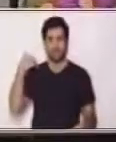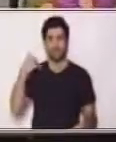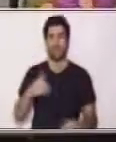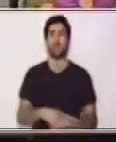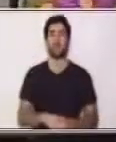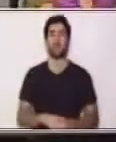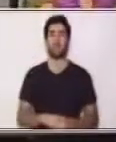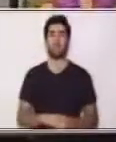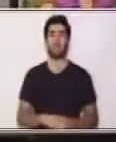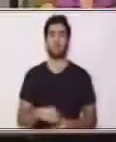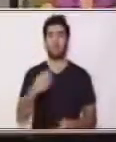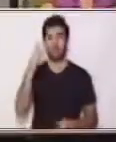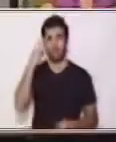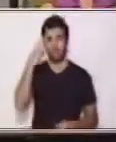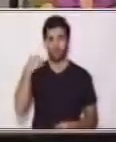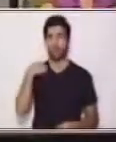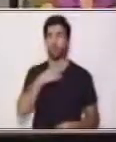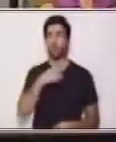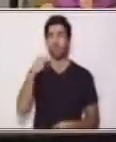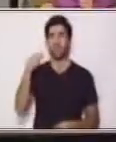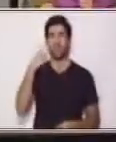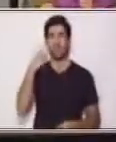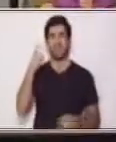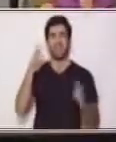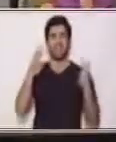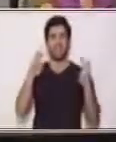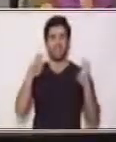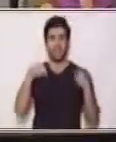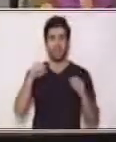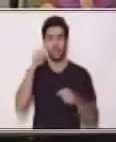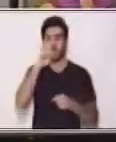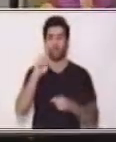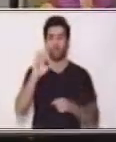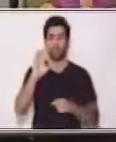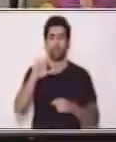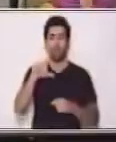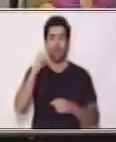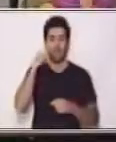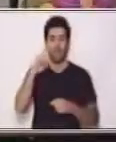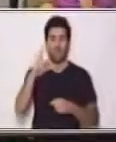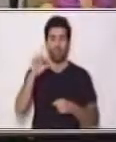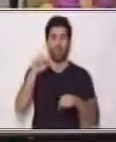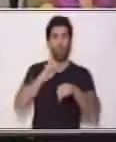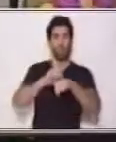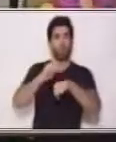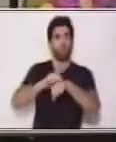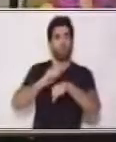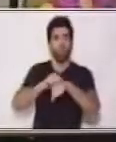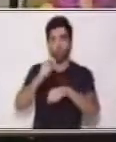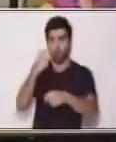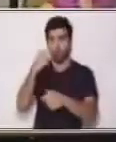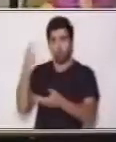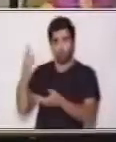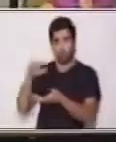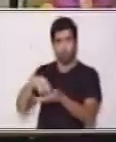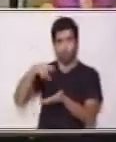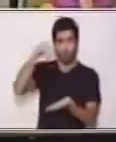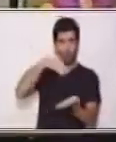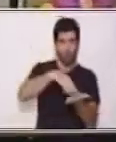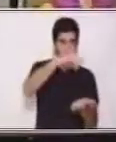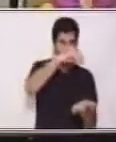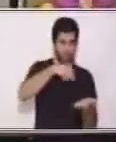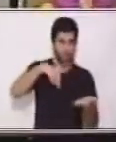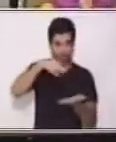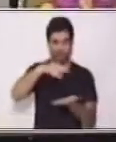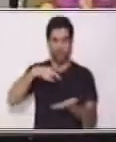que aprendimos los cuerpos sólidos? Muy bien. Espero que ya hayas observado todo tu entorno